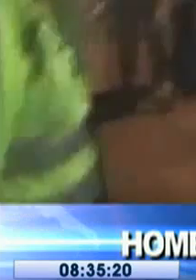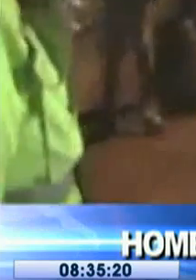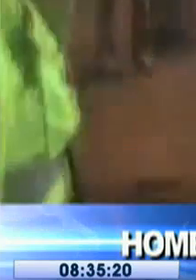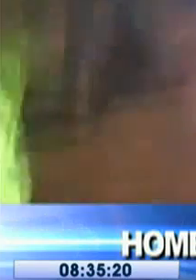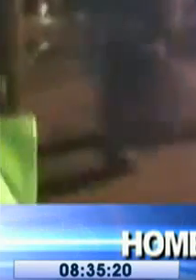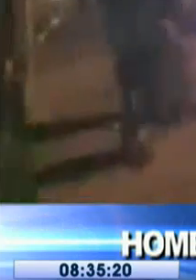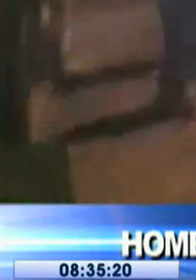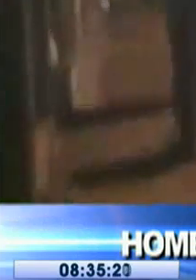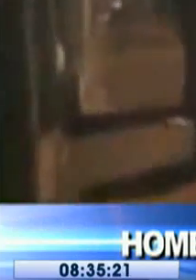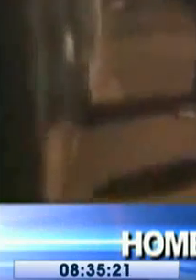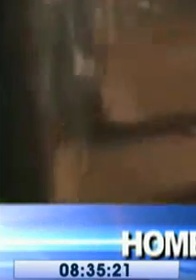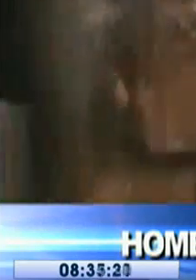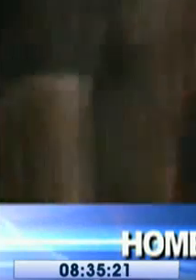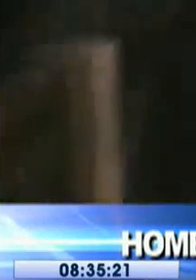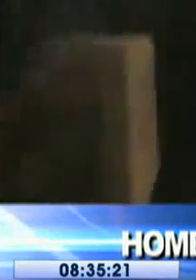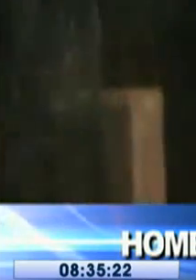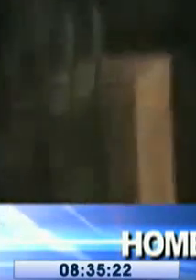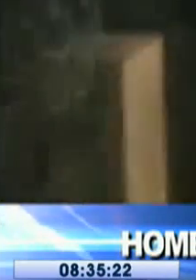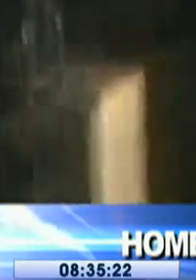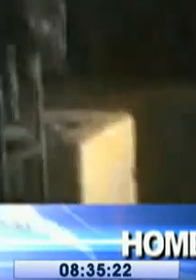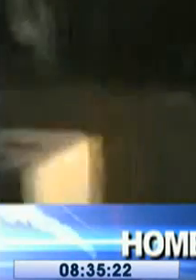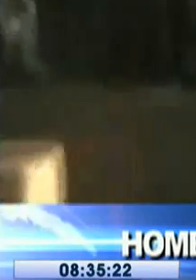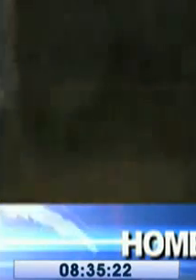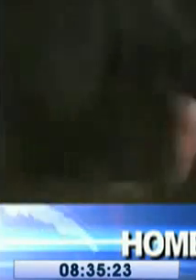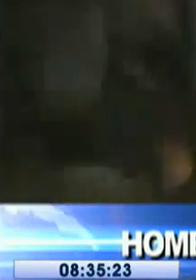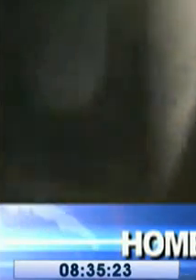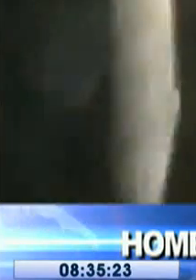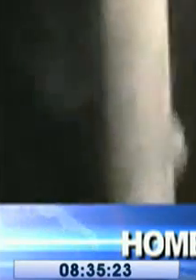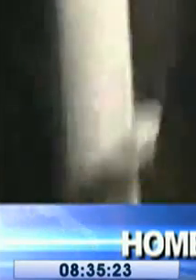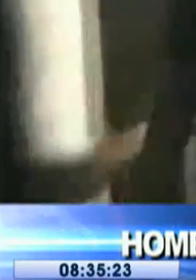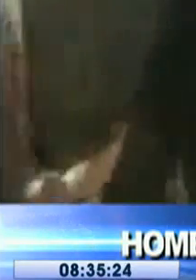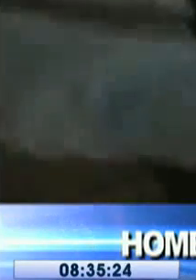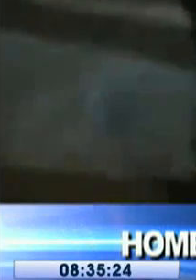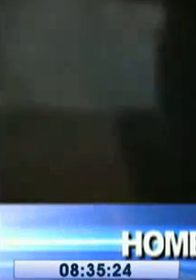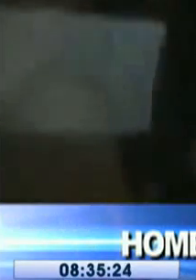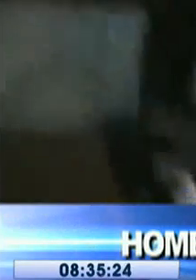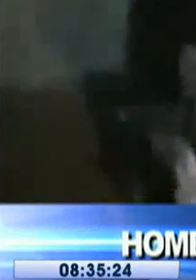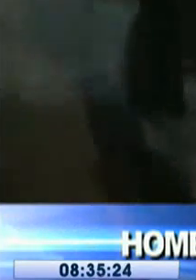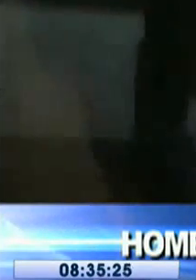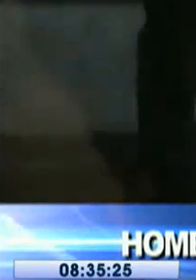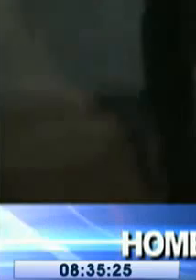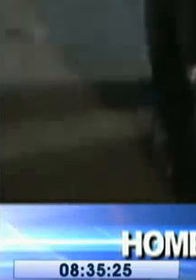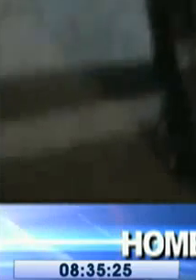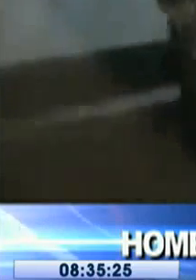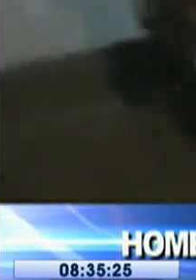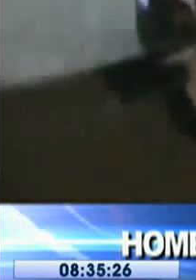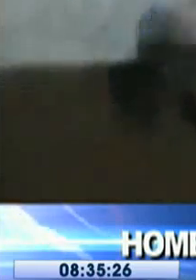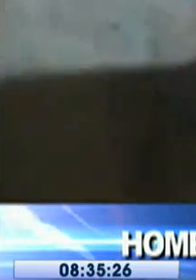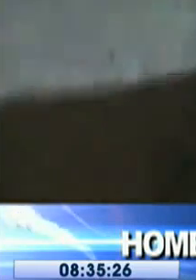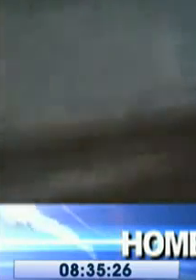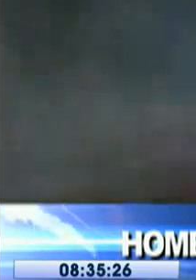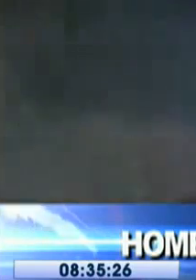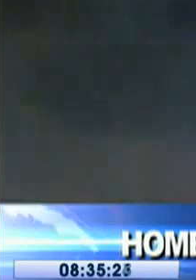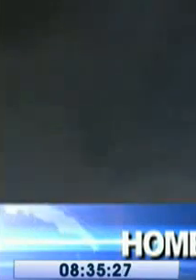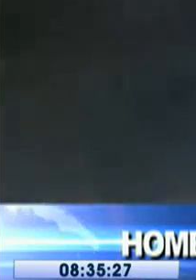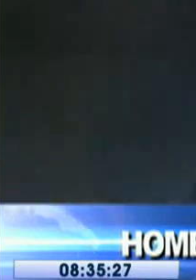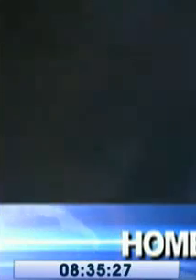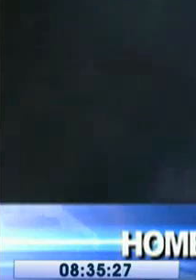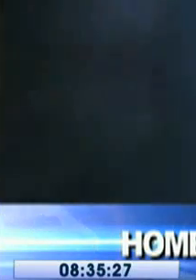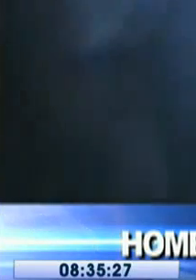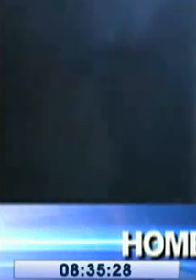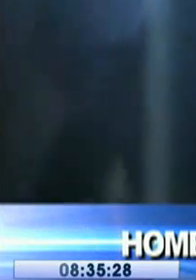pareja. Lo que sorprende es que a pesar de que la mujer indicó haber sido agredida, decidió no